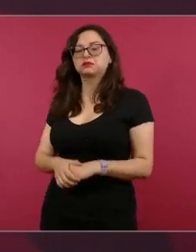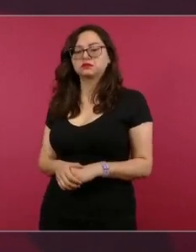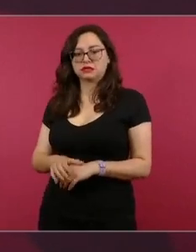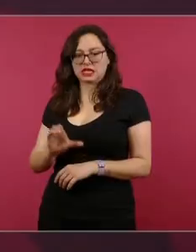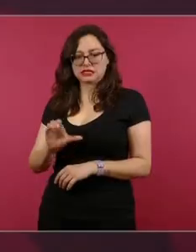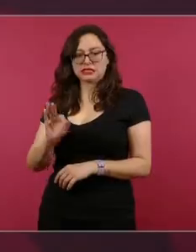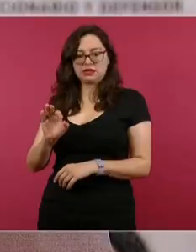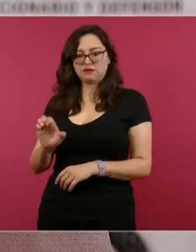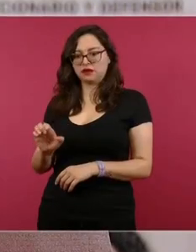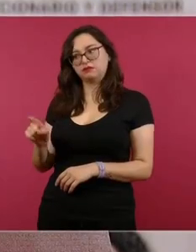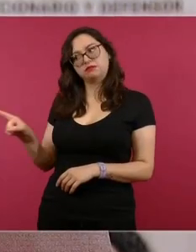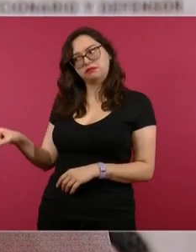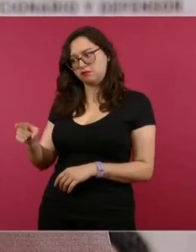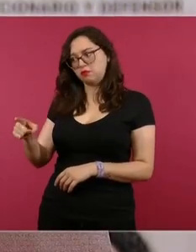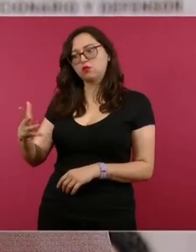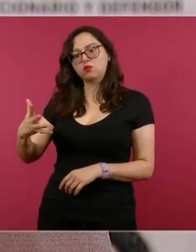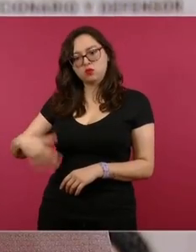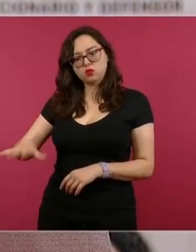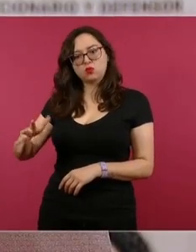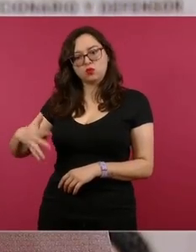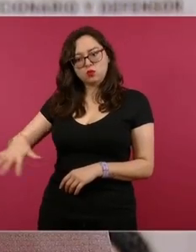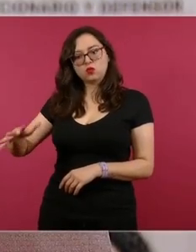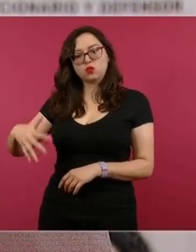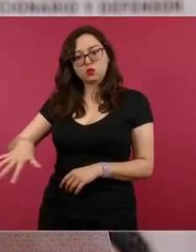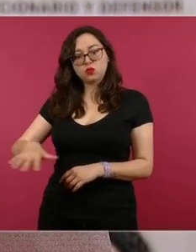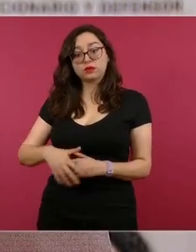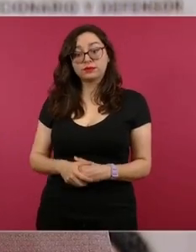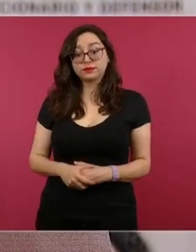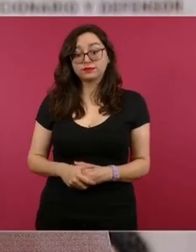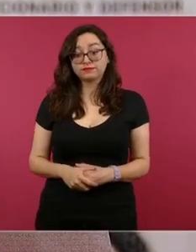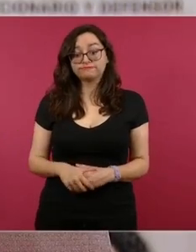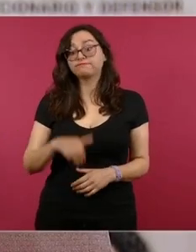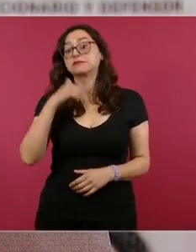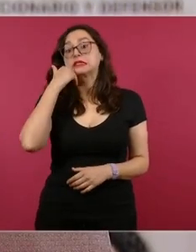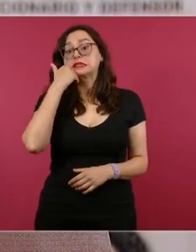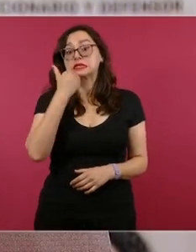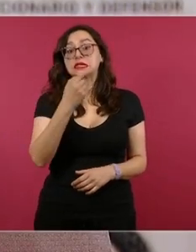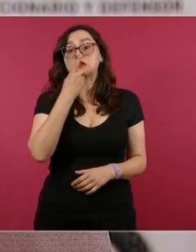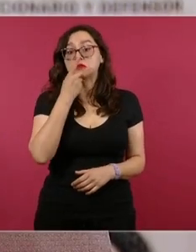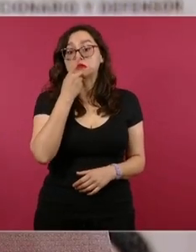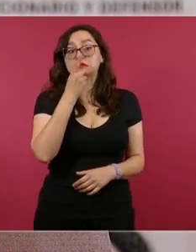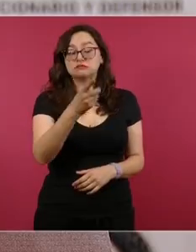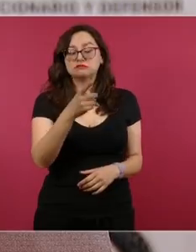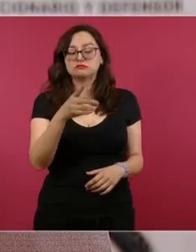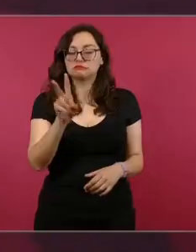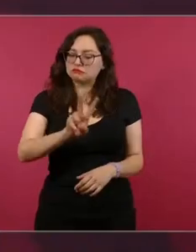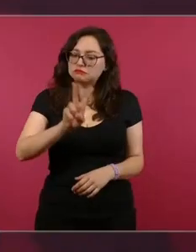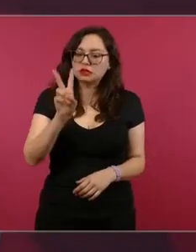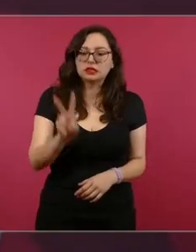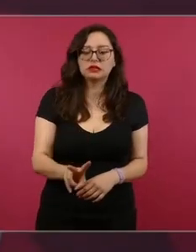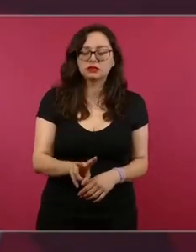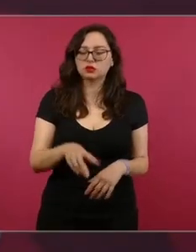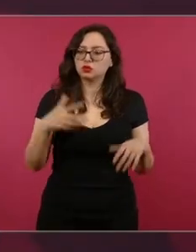que subrayar el tamaño de este compromiso.